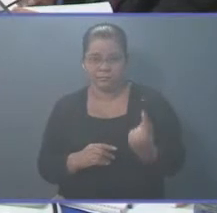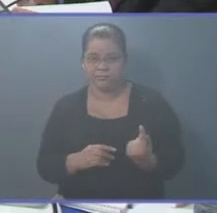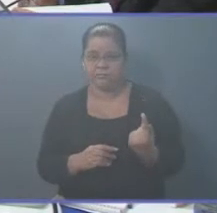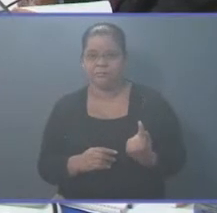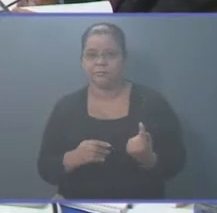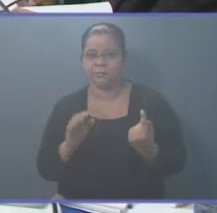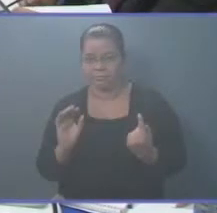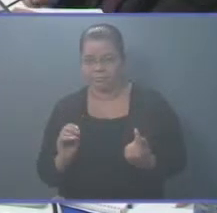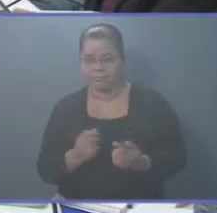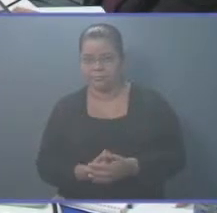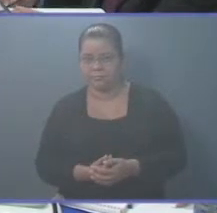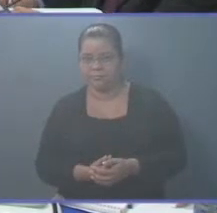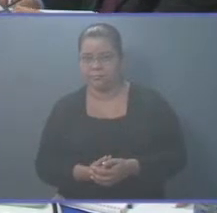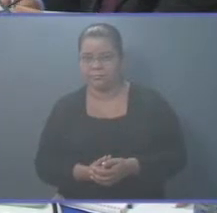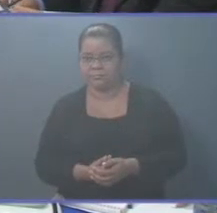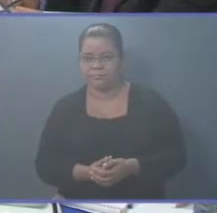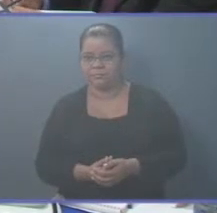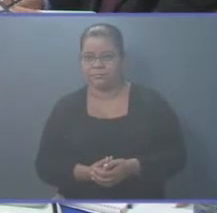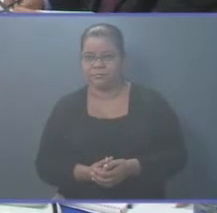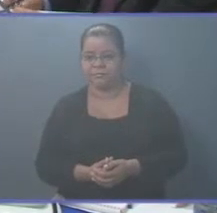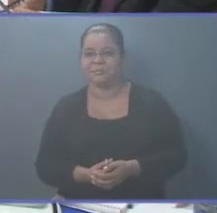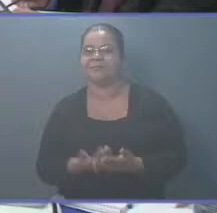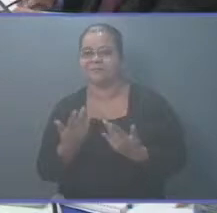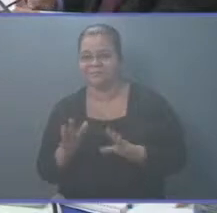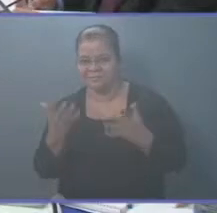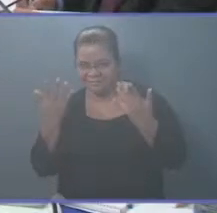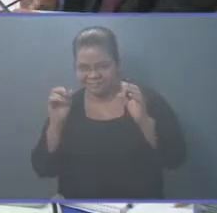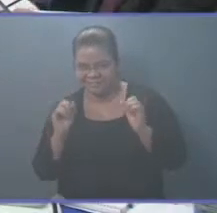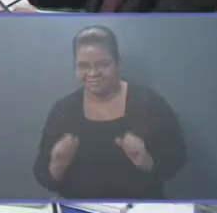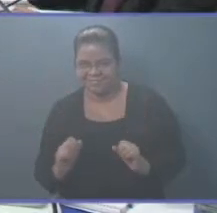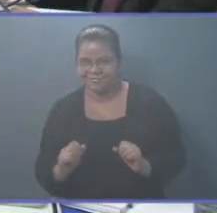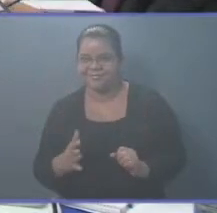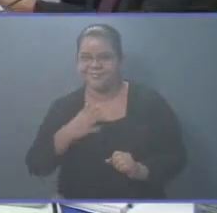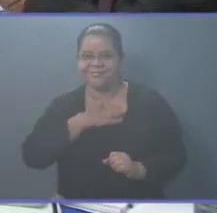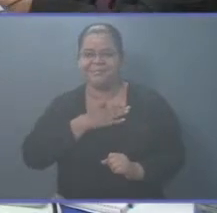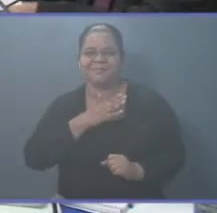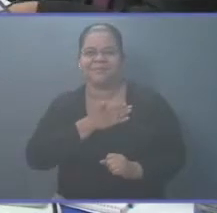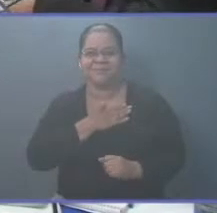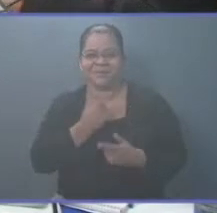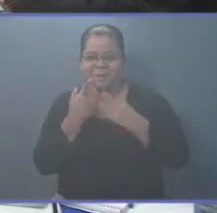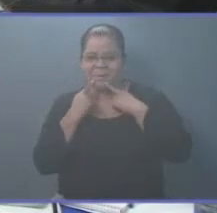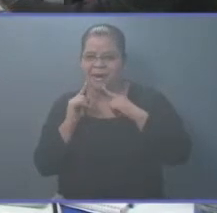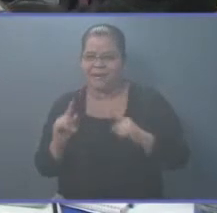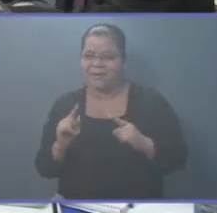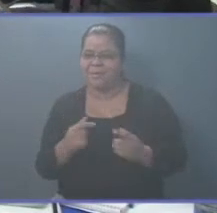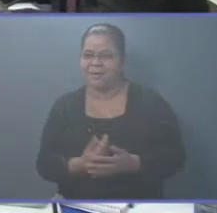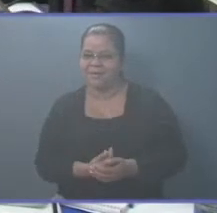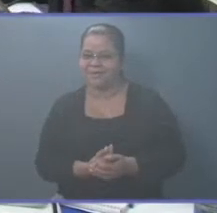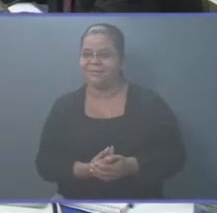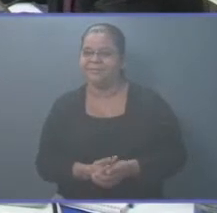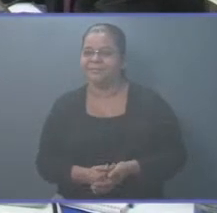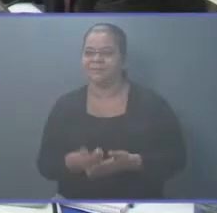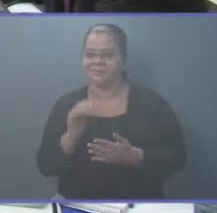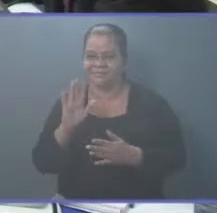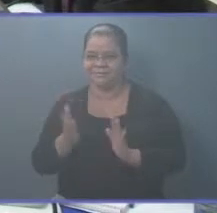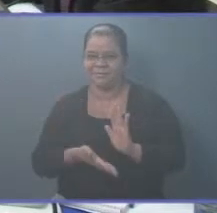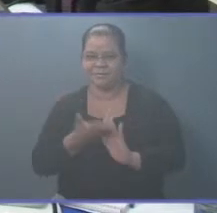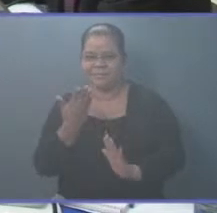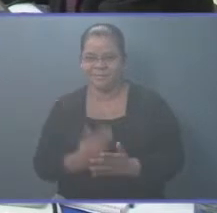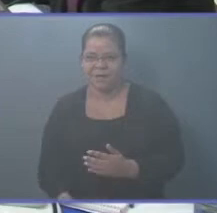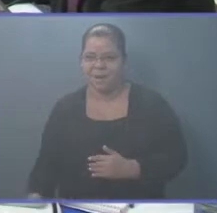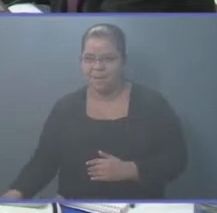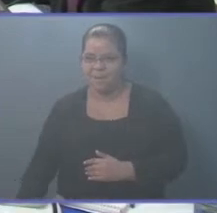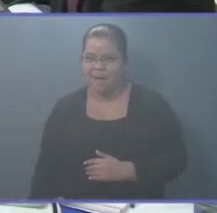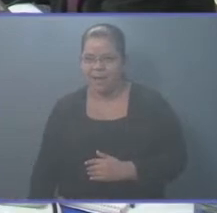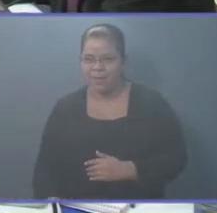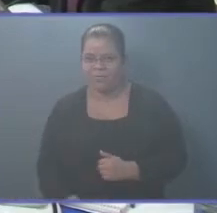del tráfico ilegal, para que sea ella la que declare y la que diga cómo se desarrolló completamente el